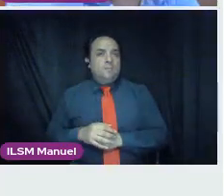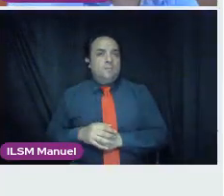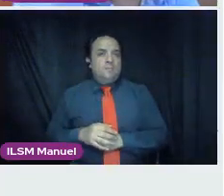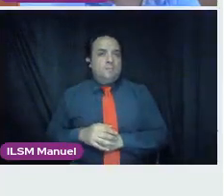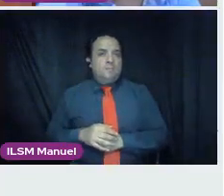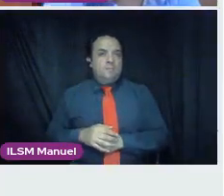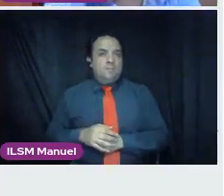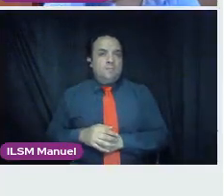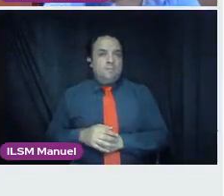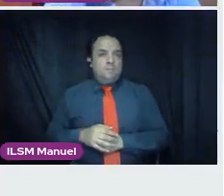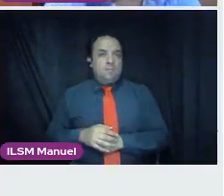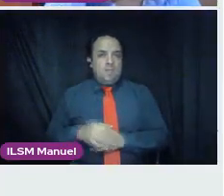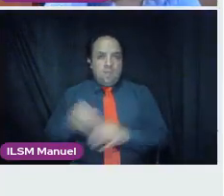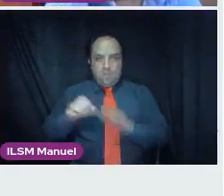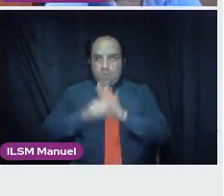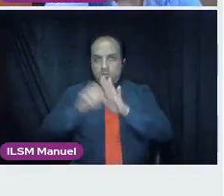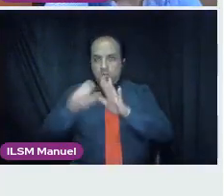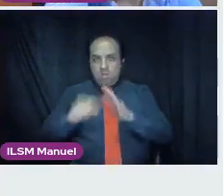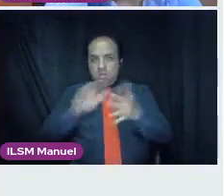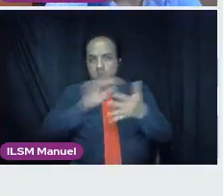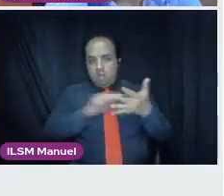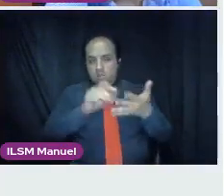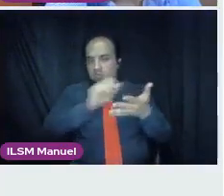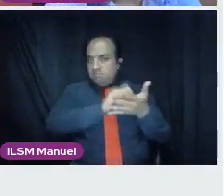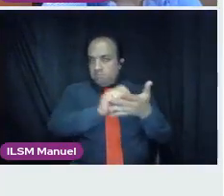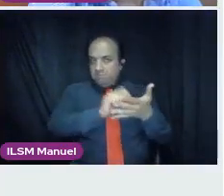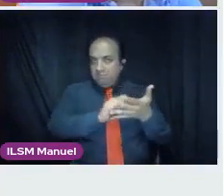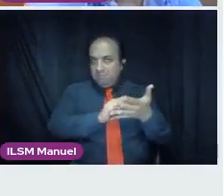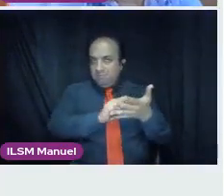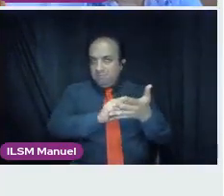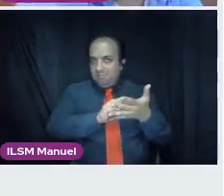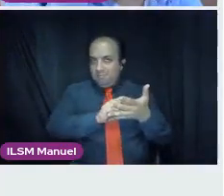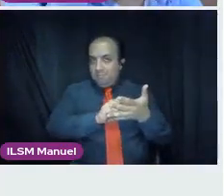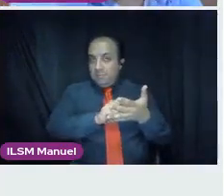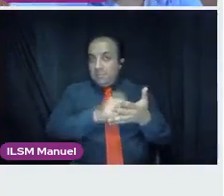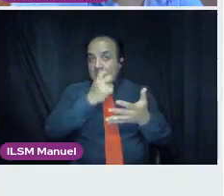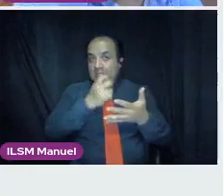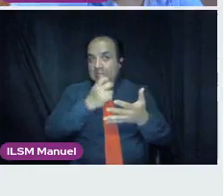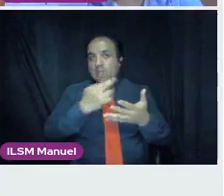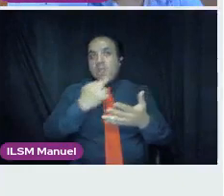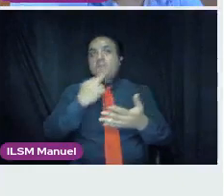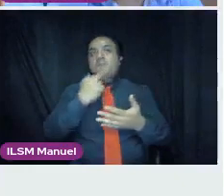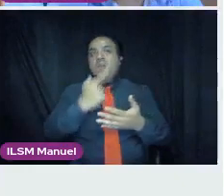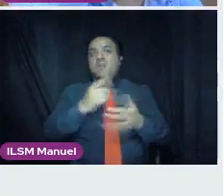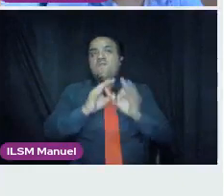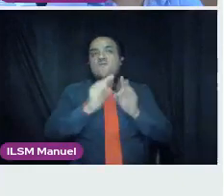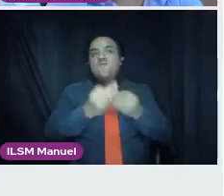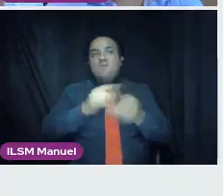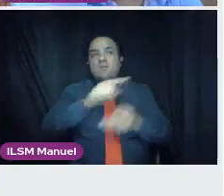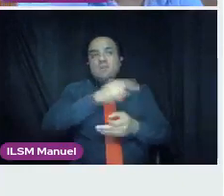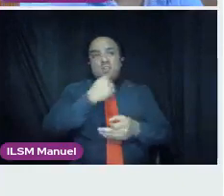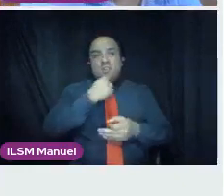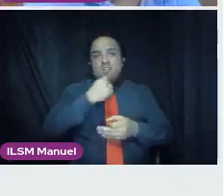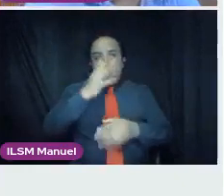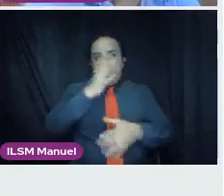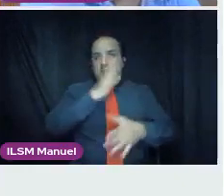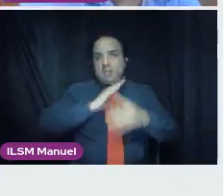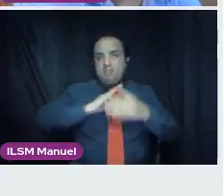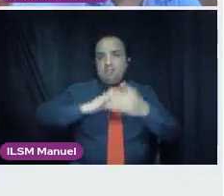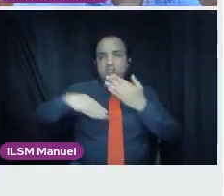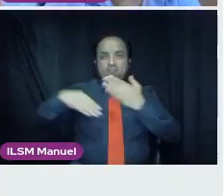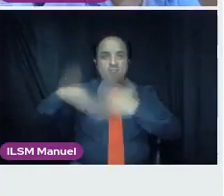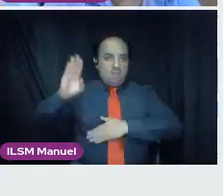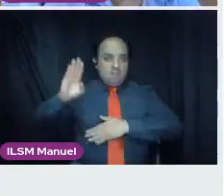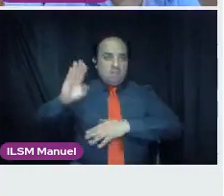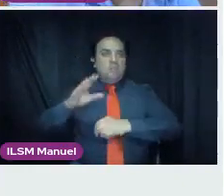la lectoescritura, por ejemplo, la parte que más favorece el que los chicos tengan éxito, no tiene que ver con